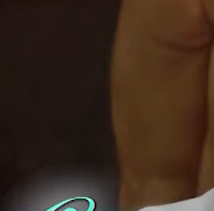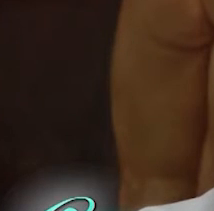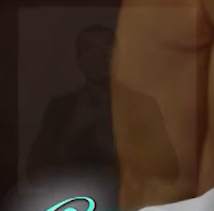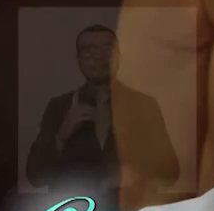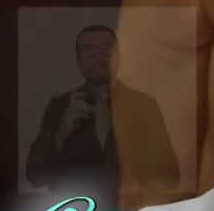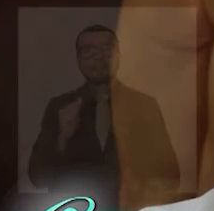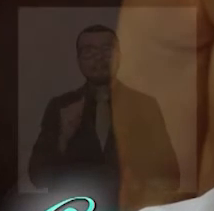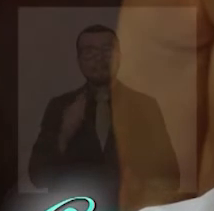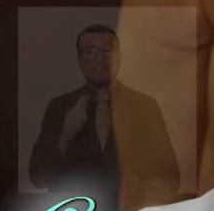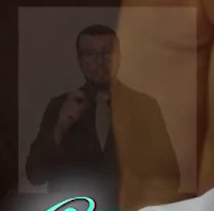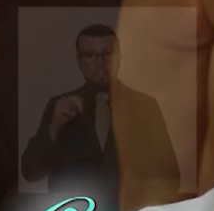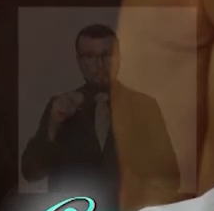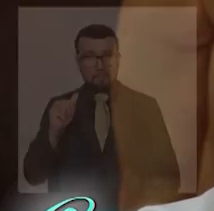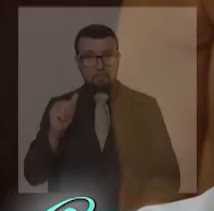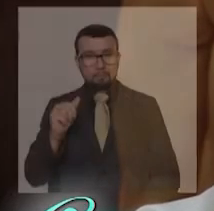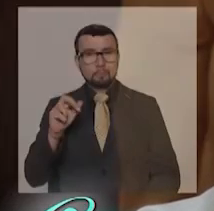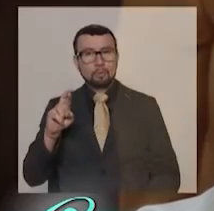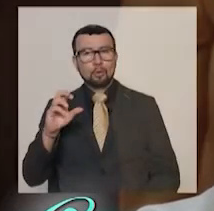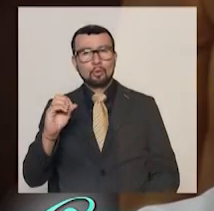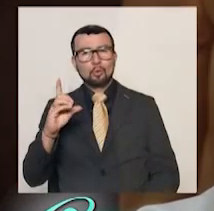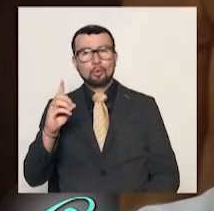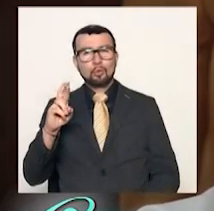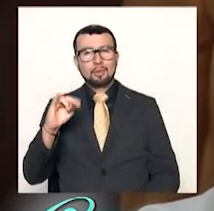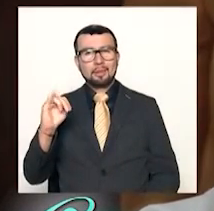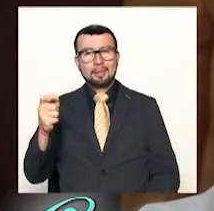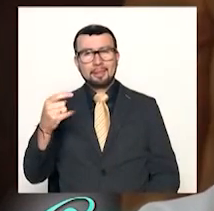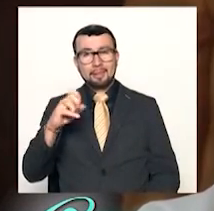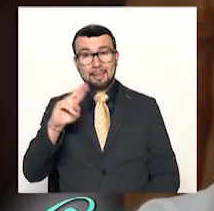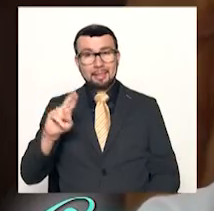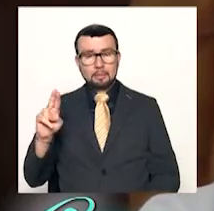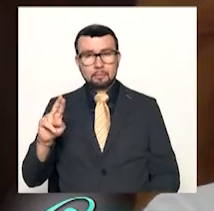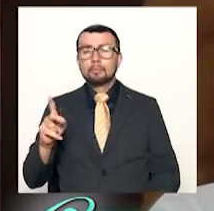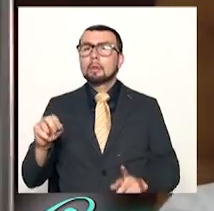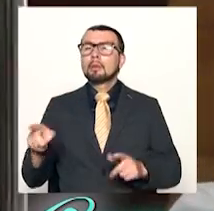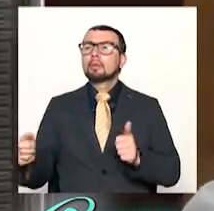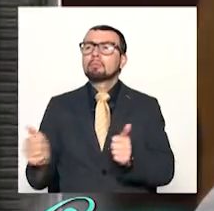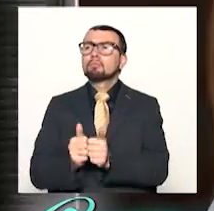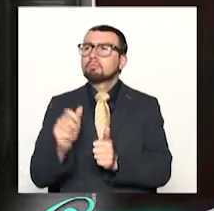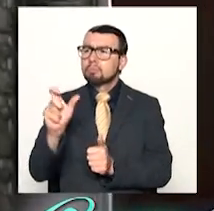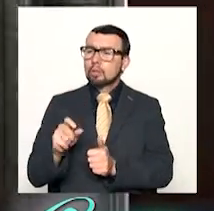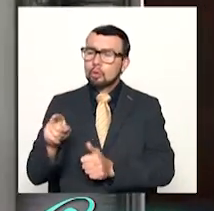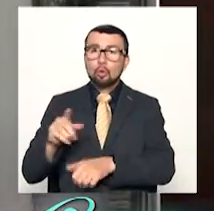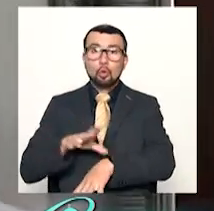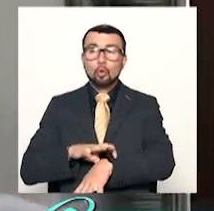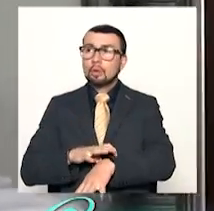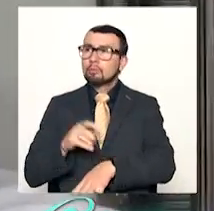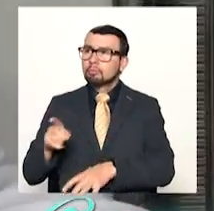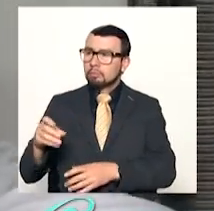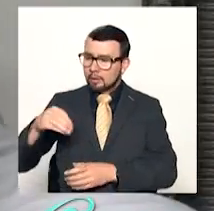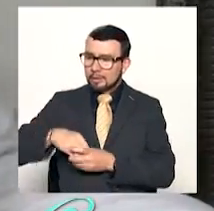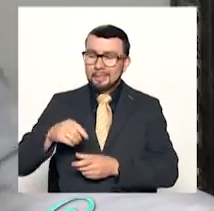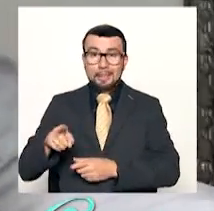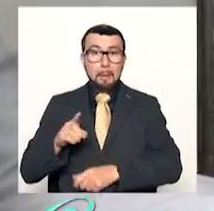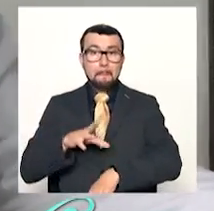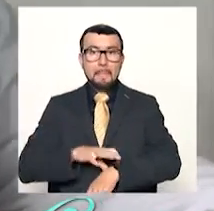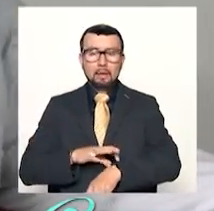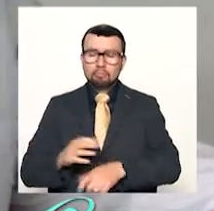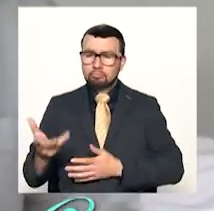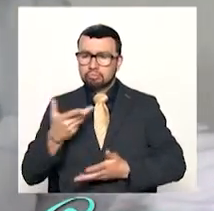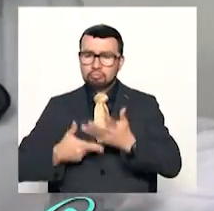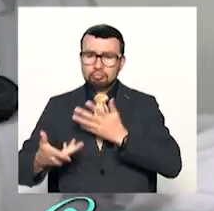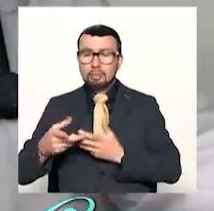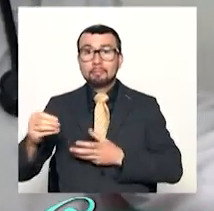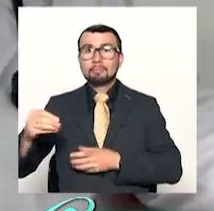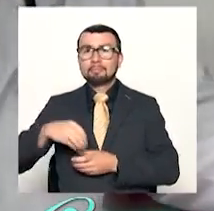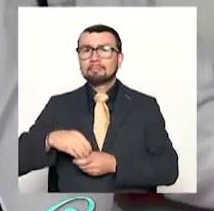Dafna Rodríguez, y con la doctora que hace parte del grupo de médicos de nuestro parque